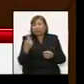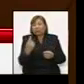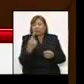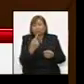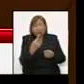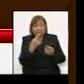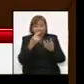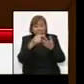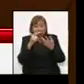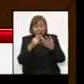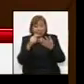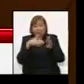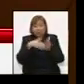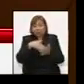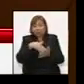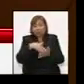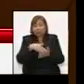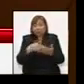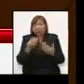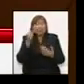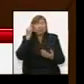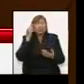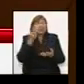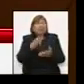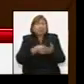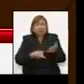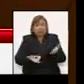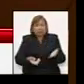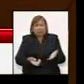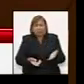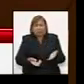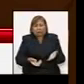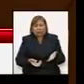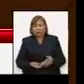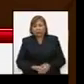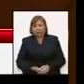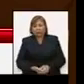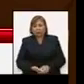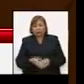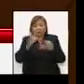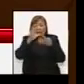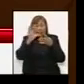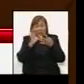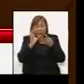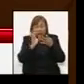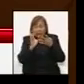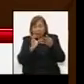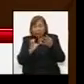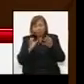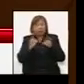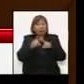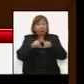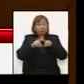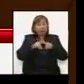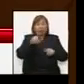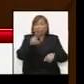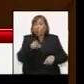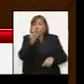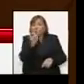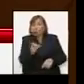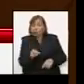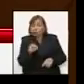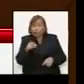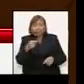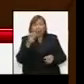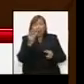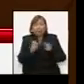operativo es flexible. ¿En razón de qué? De que la característica del detenido, del imputado, las personas